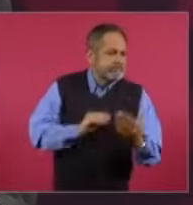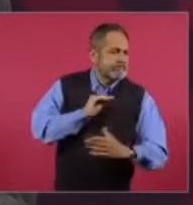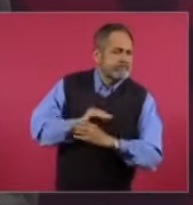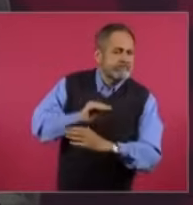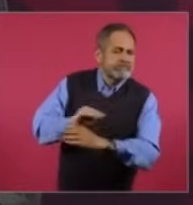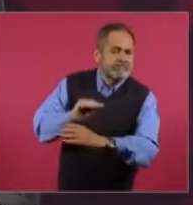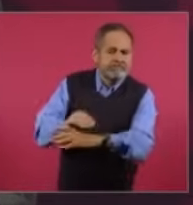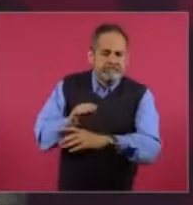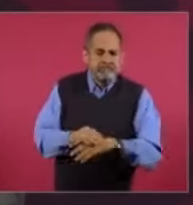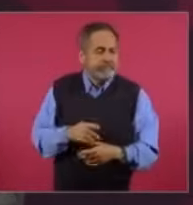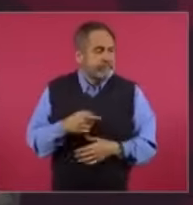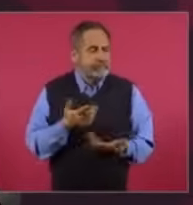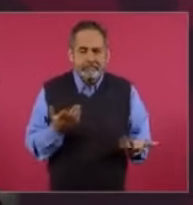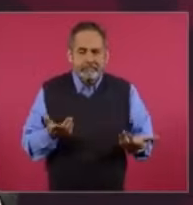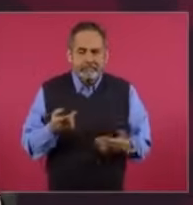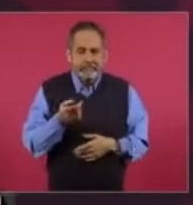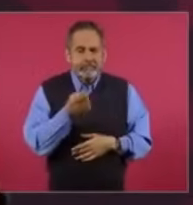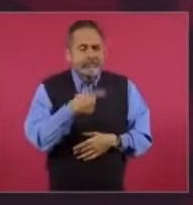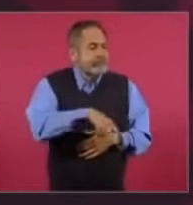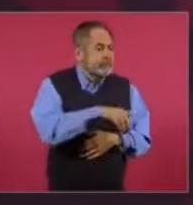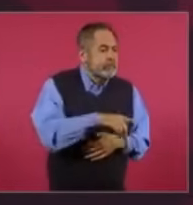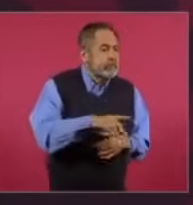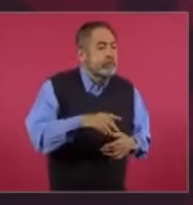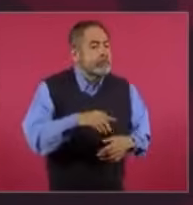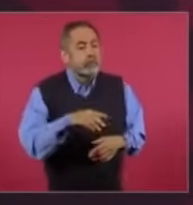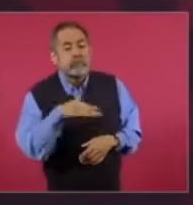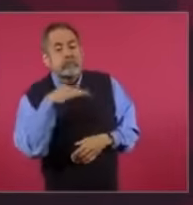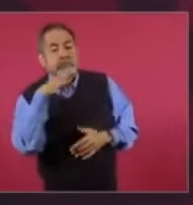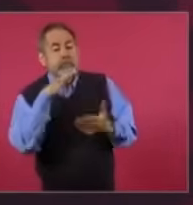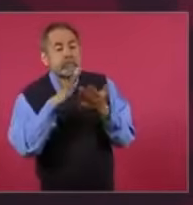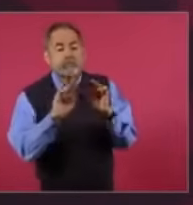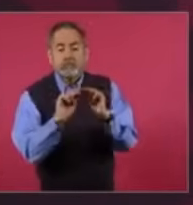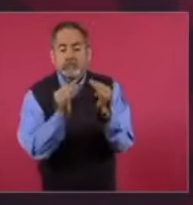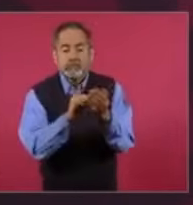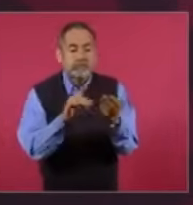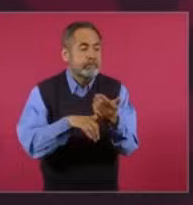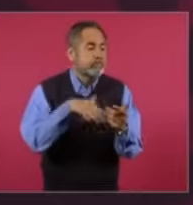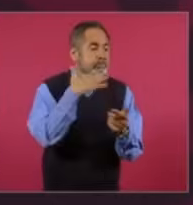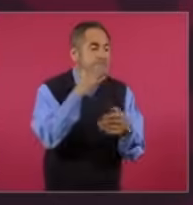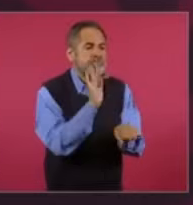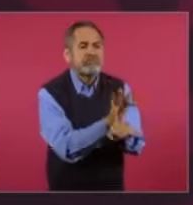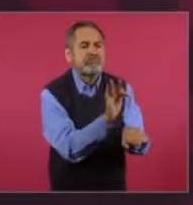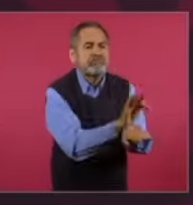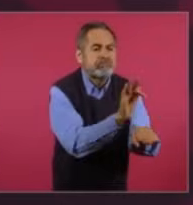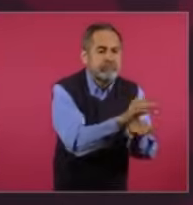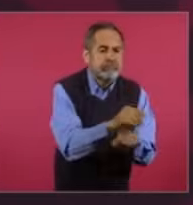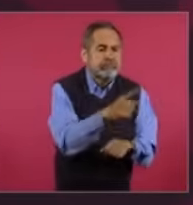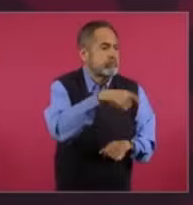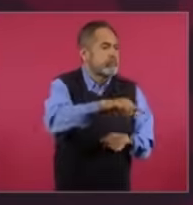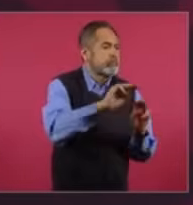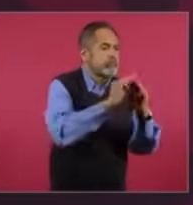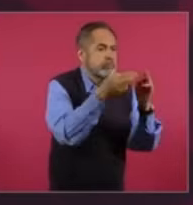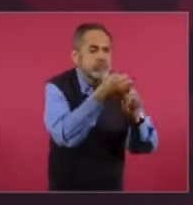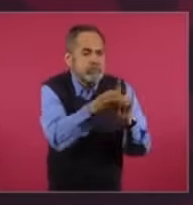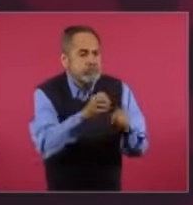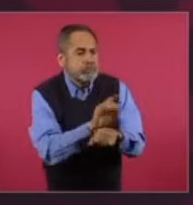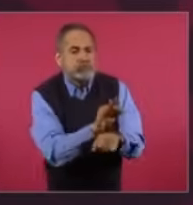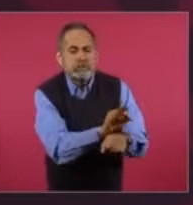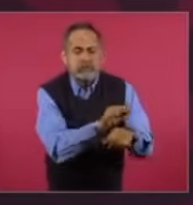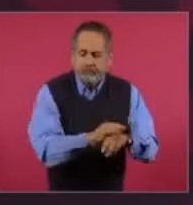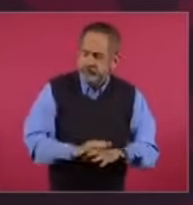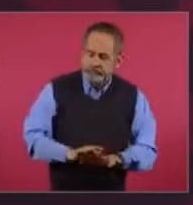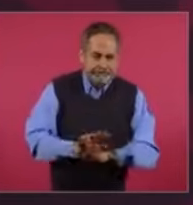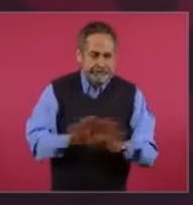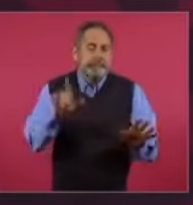la protección a la delincuencia de cuello blanco, a la delincuencia organizada, todo